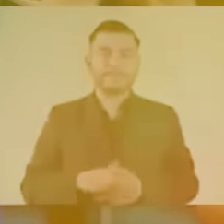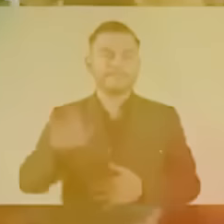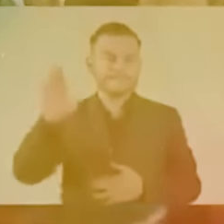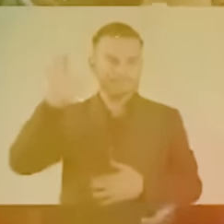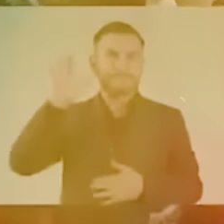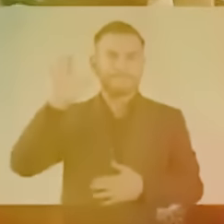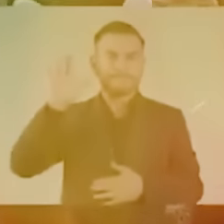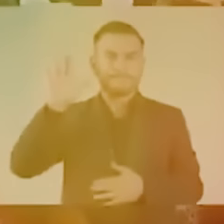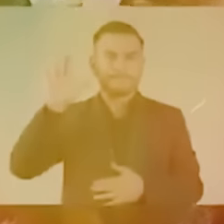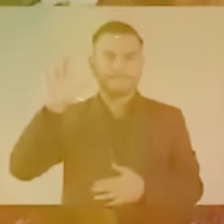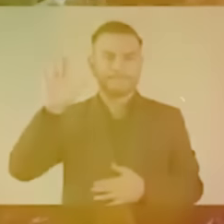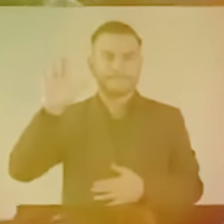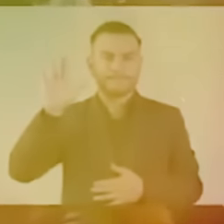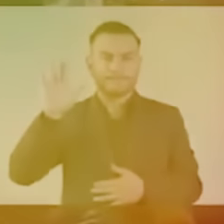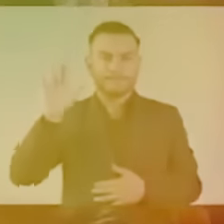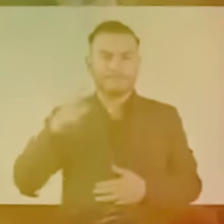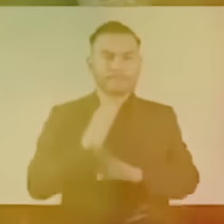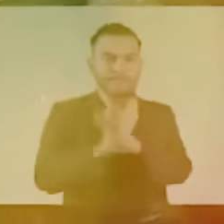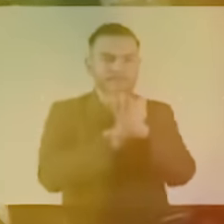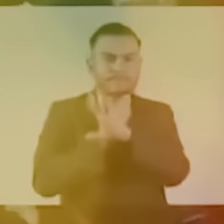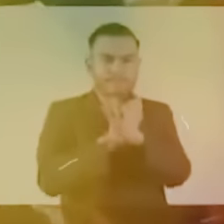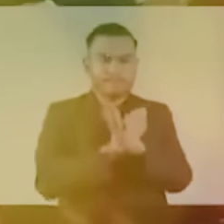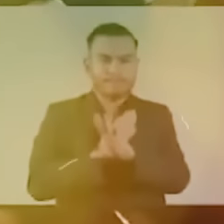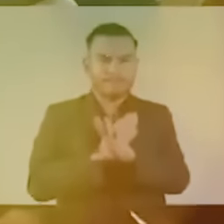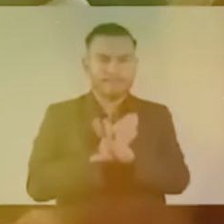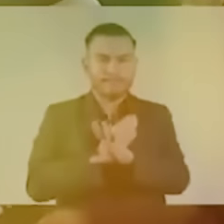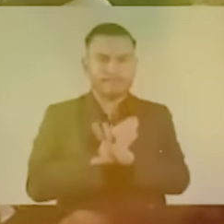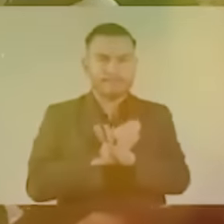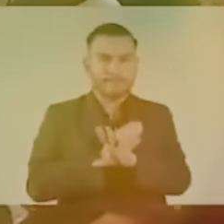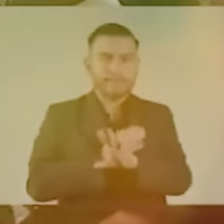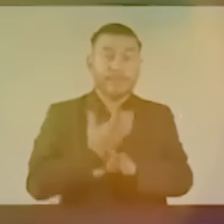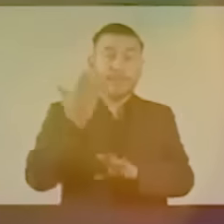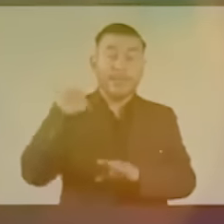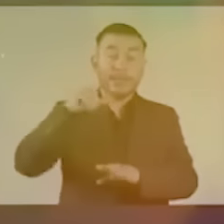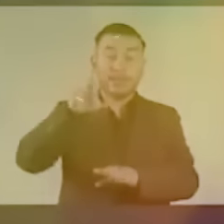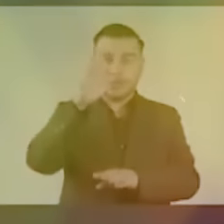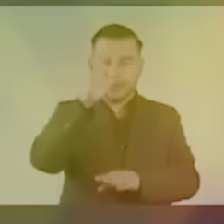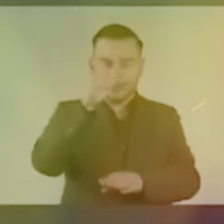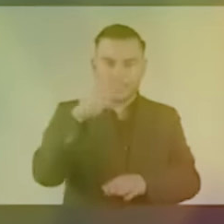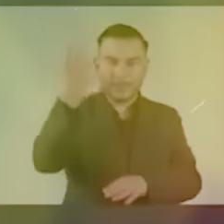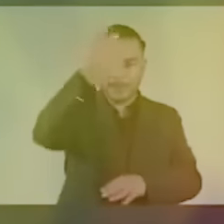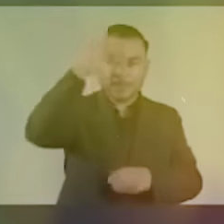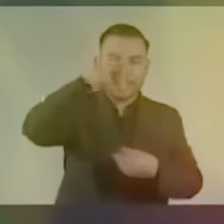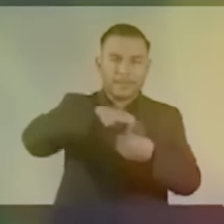Juramos defender lo conquistado el 3 de febrero.